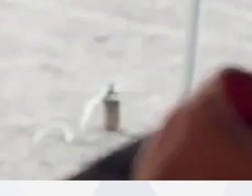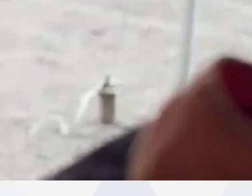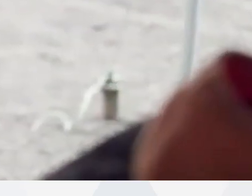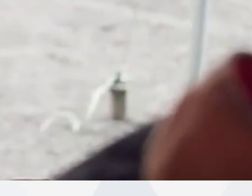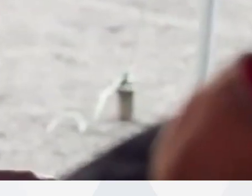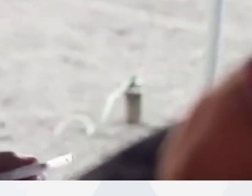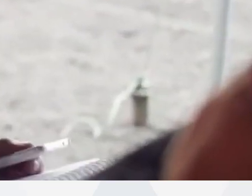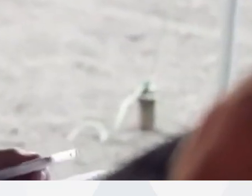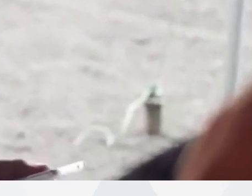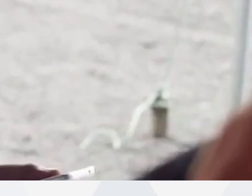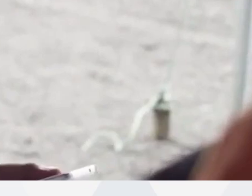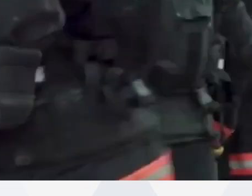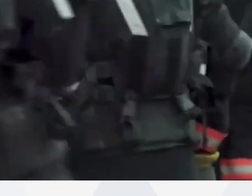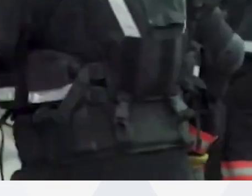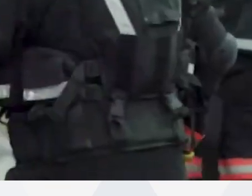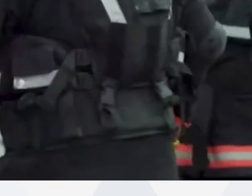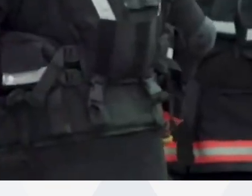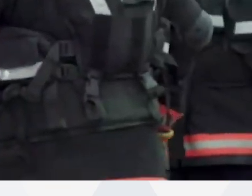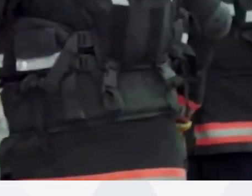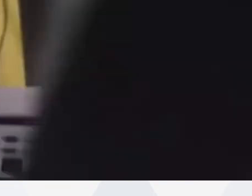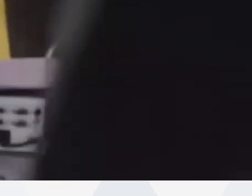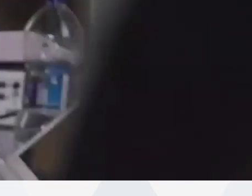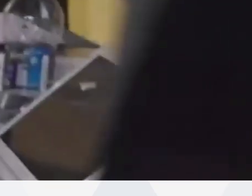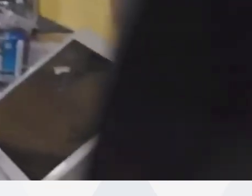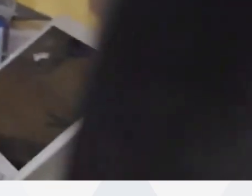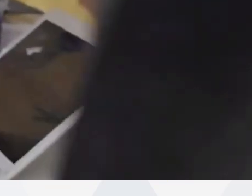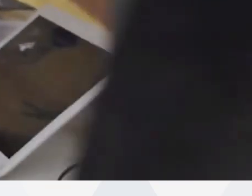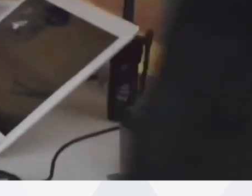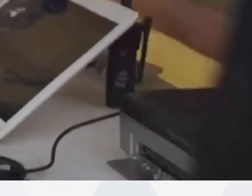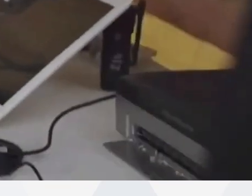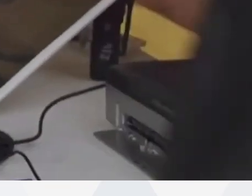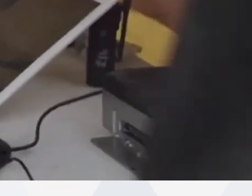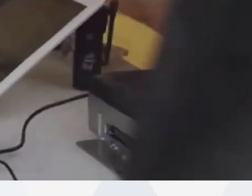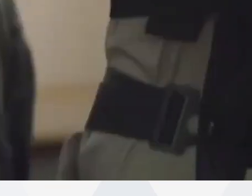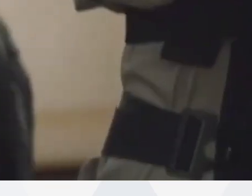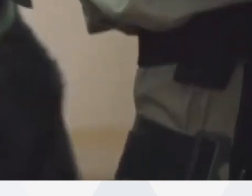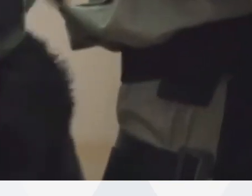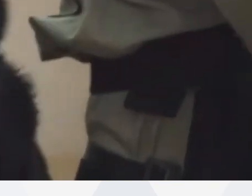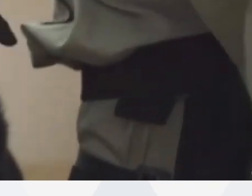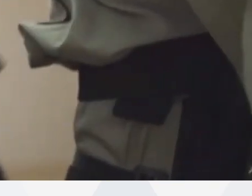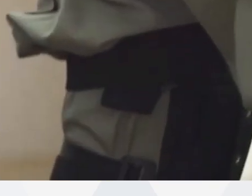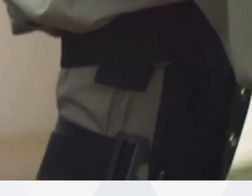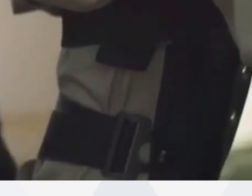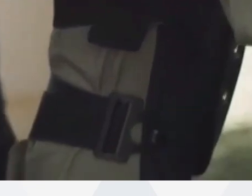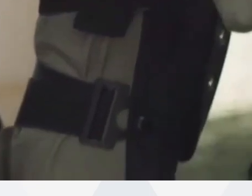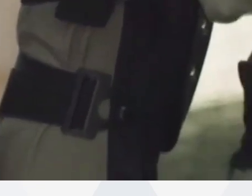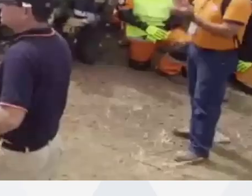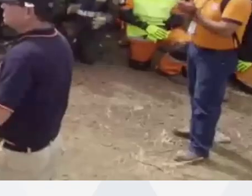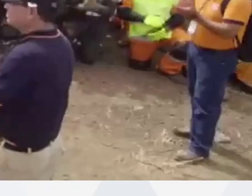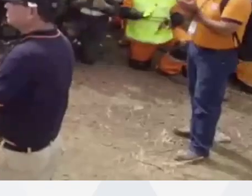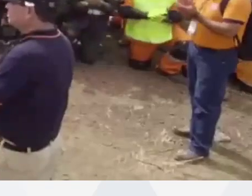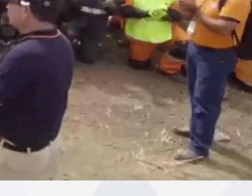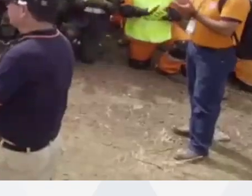sistema como para que no permita la duda al momento de recibir una alerta. El reto está en operar y mantener un